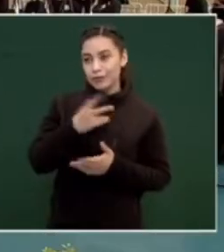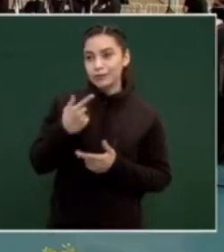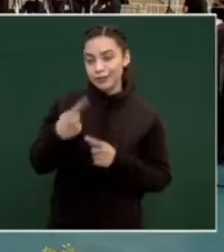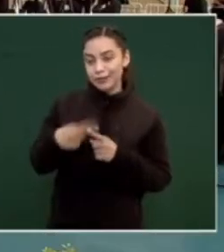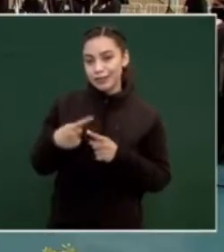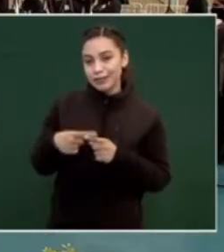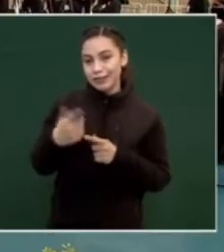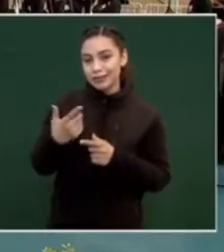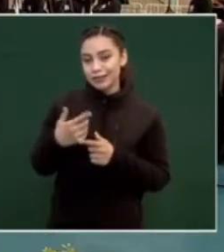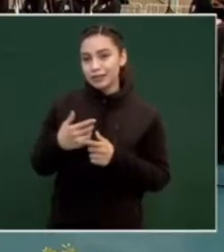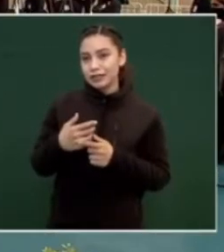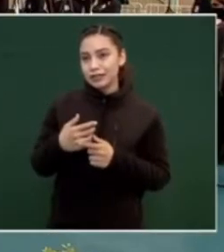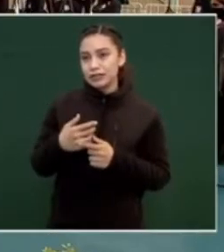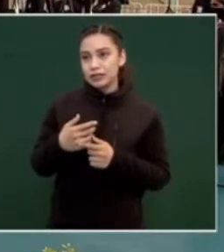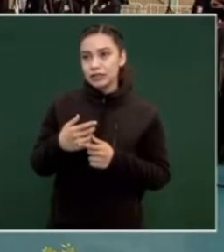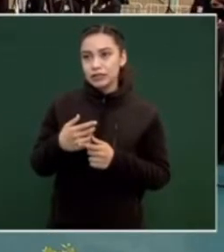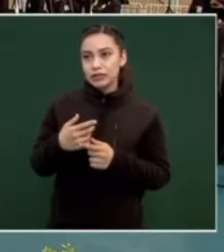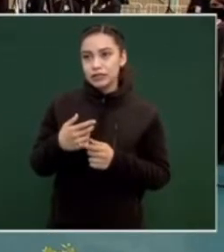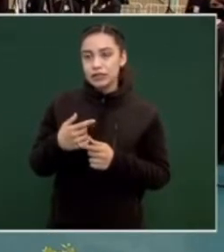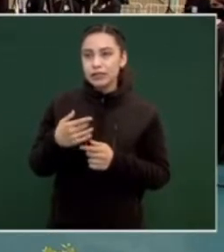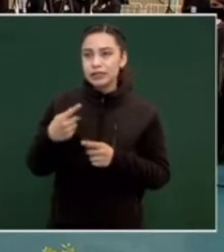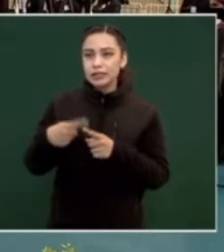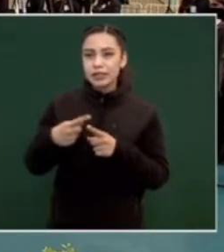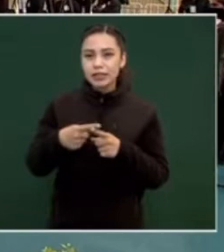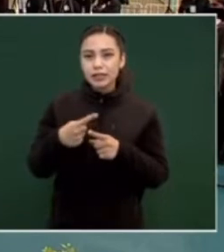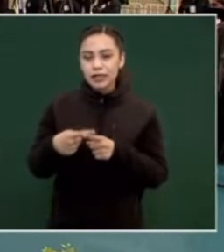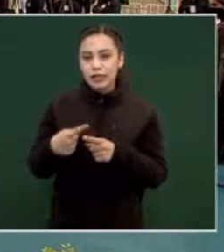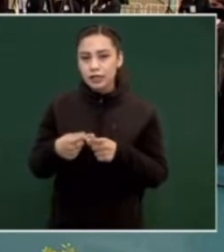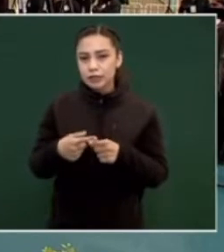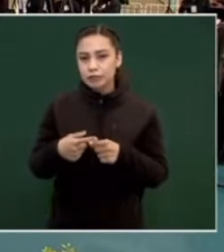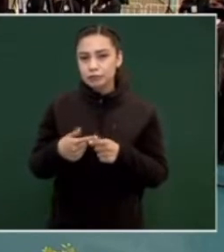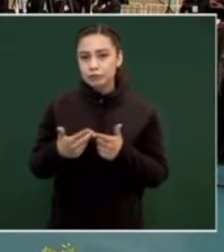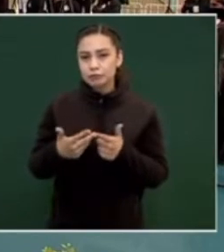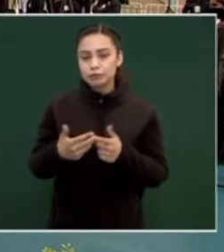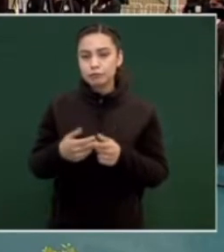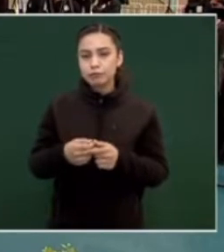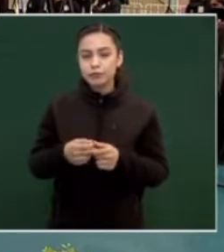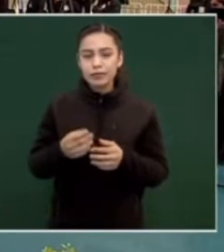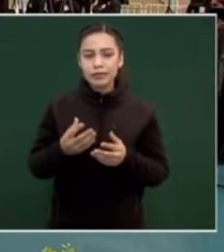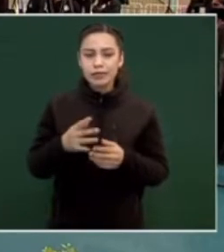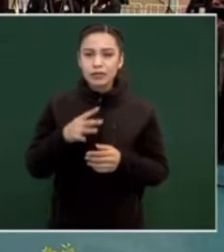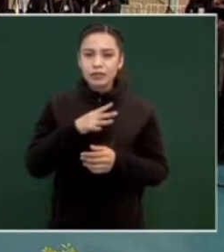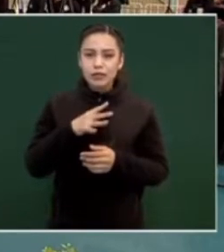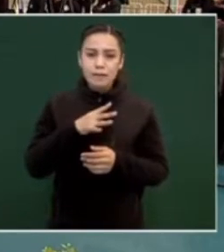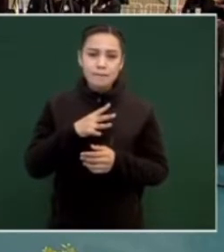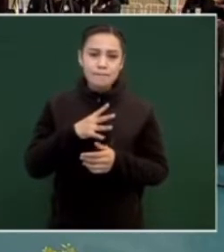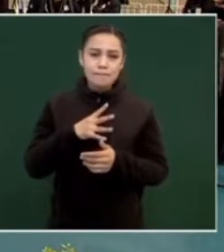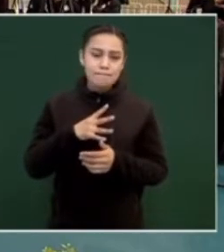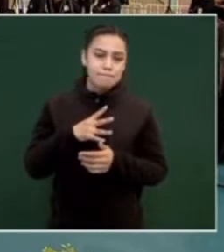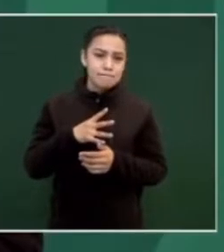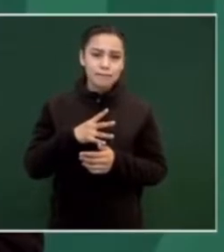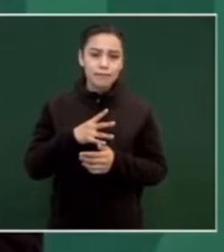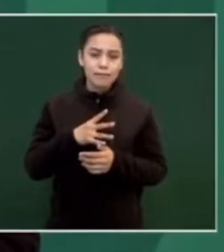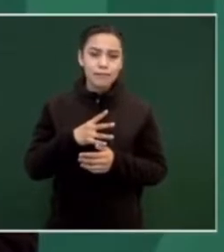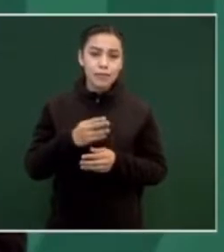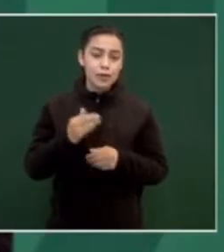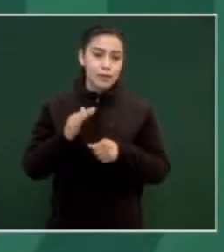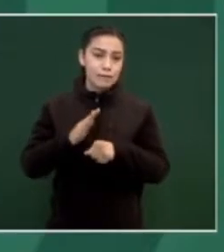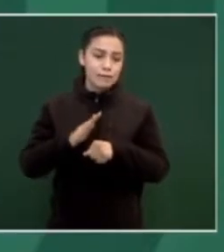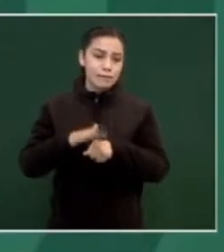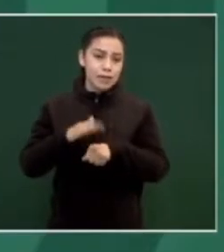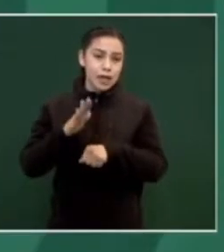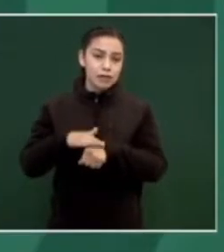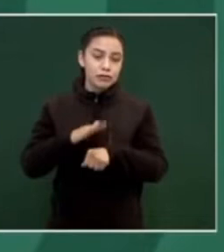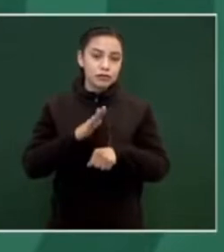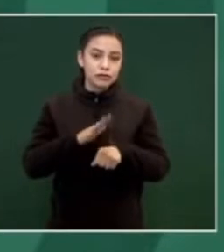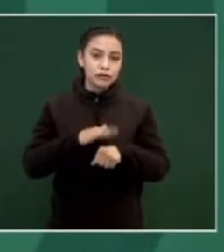no no no no a más tras copia como este bien